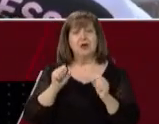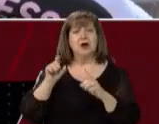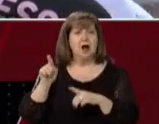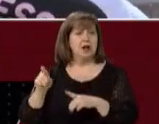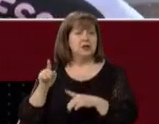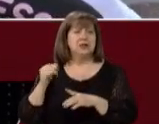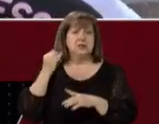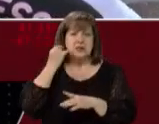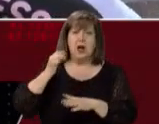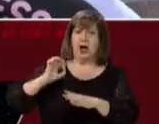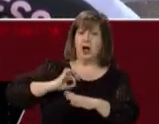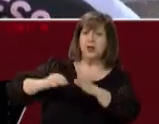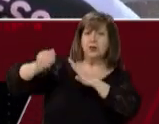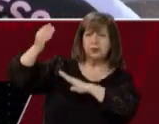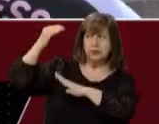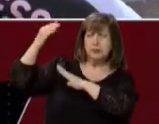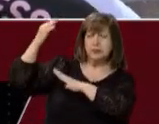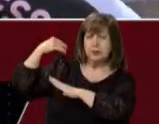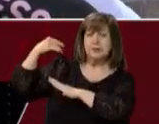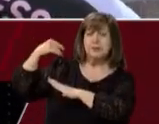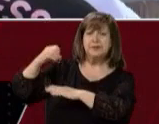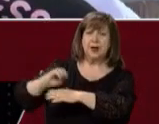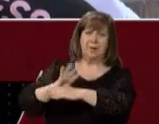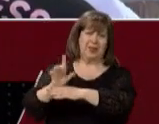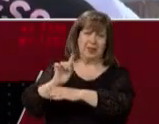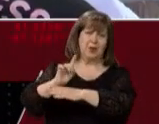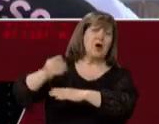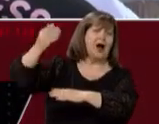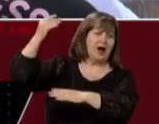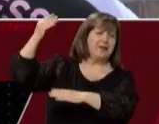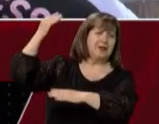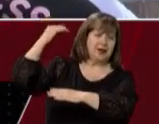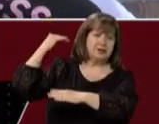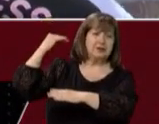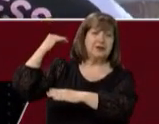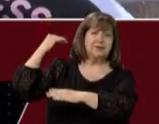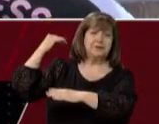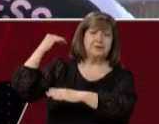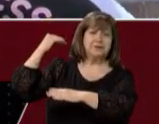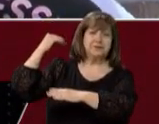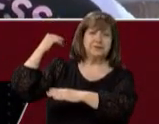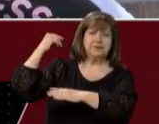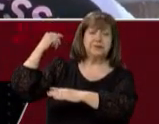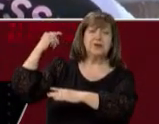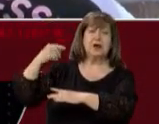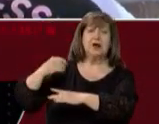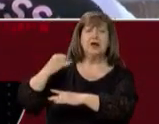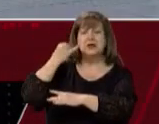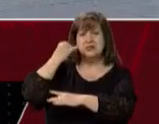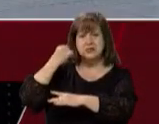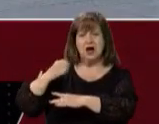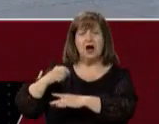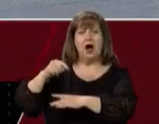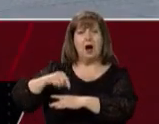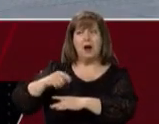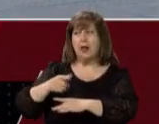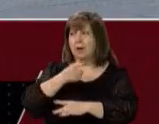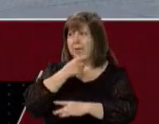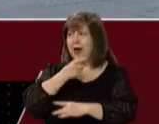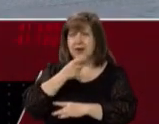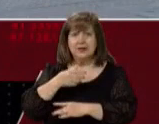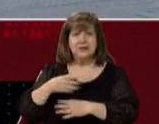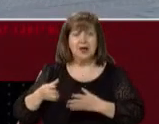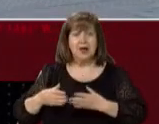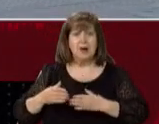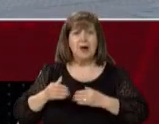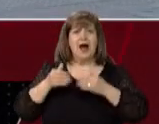llevamos versus años anteriores, sacando los años de pandemia, vamos como 2 semanas adelantadas al